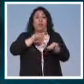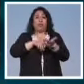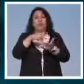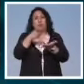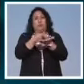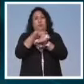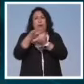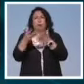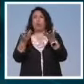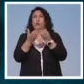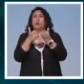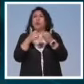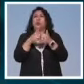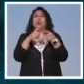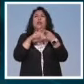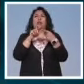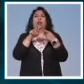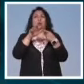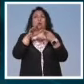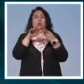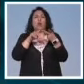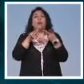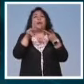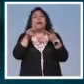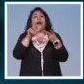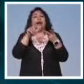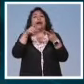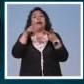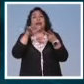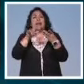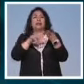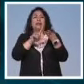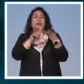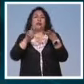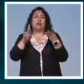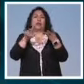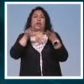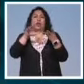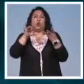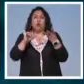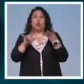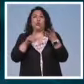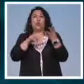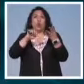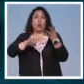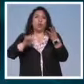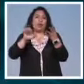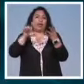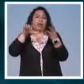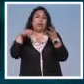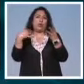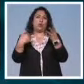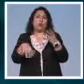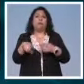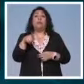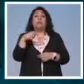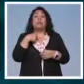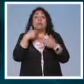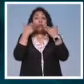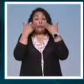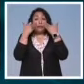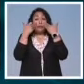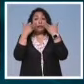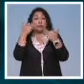nuestros premiados junto a Pedro Almodóvar, el padre Ángel García, la doctora Lucy López Baral y ahora Elena Poniatowska. Como testigo y